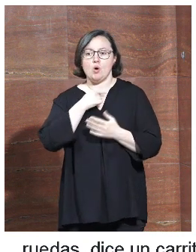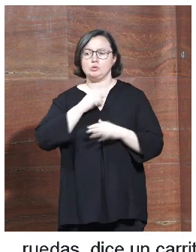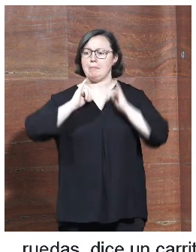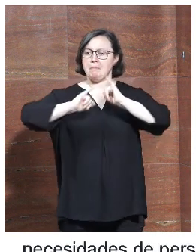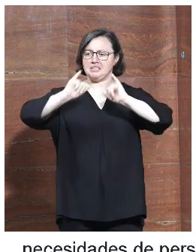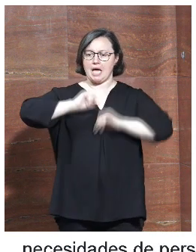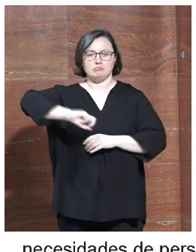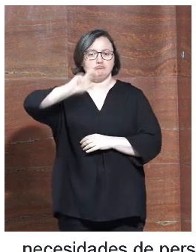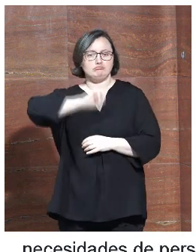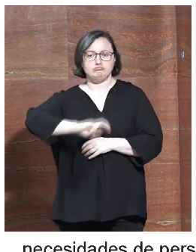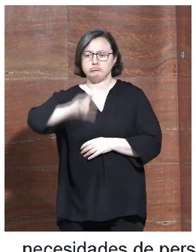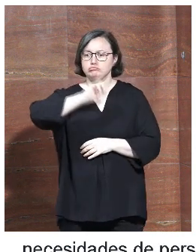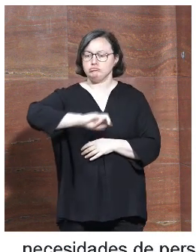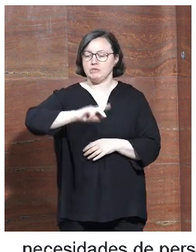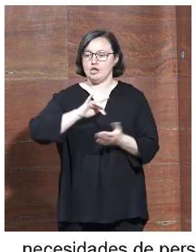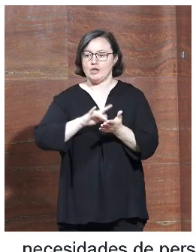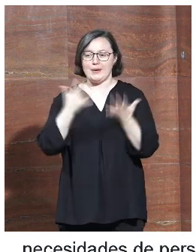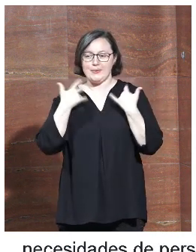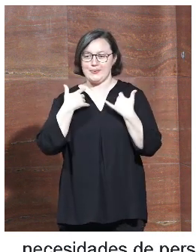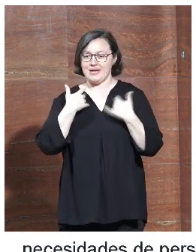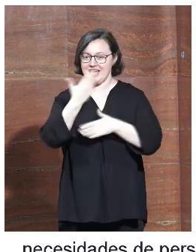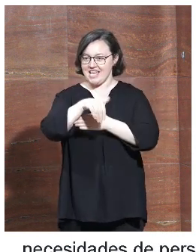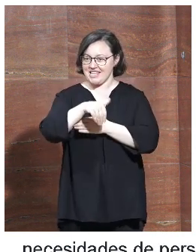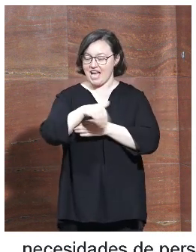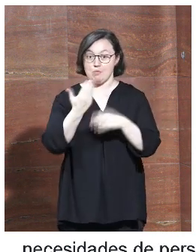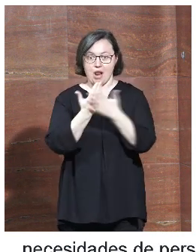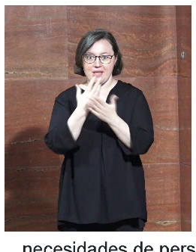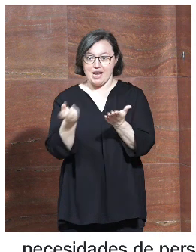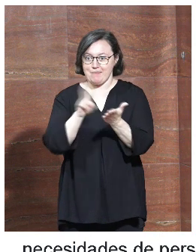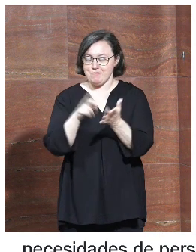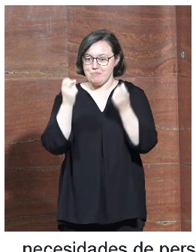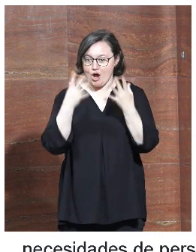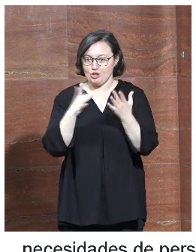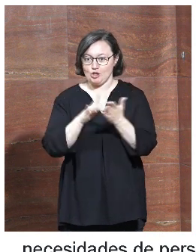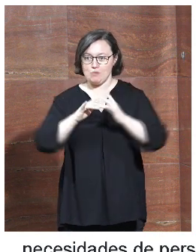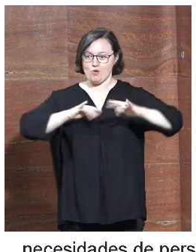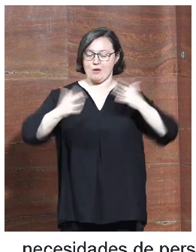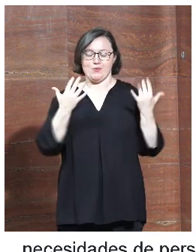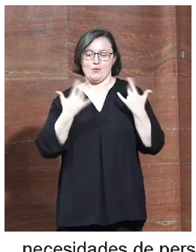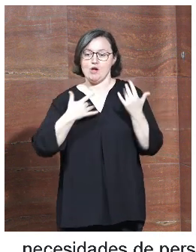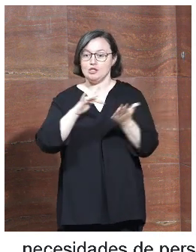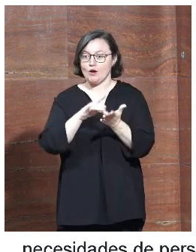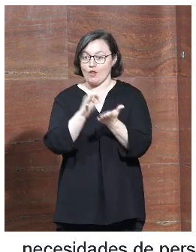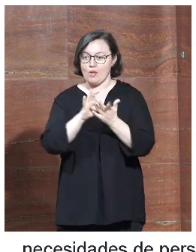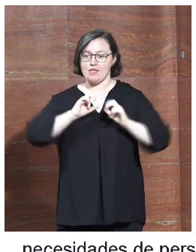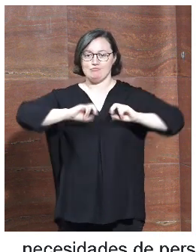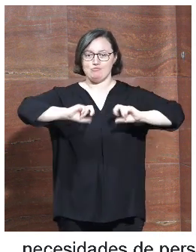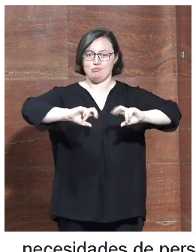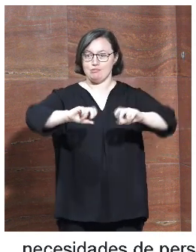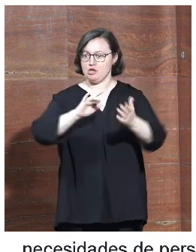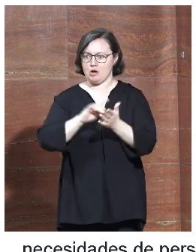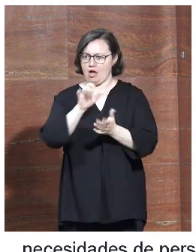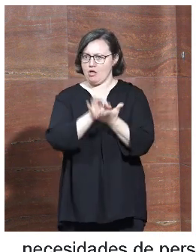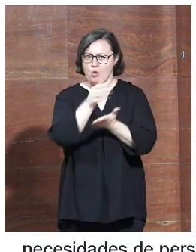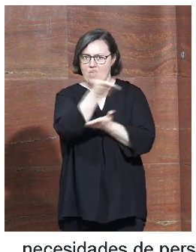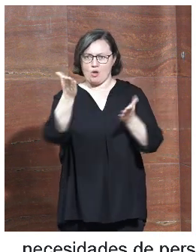pasear, ¿no? Si sales por la calle, si por la mañana te mueves un poco por la ciudad, por cualquier ciudad,